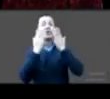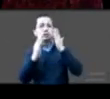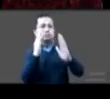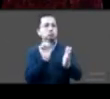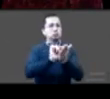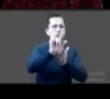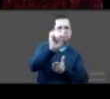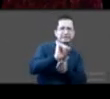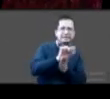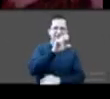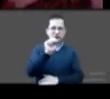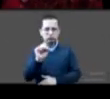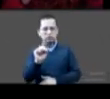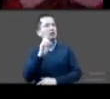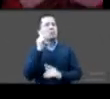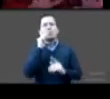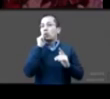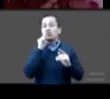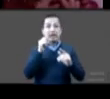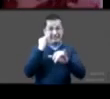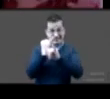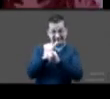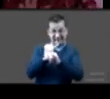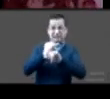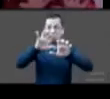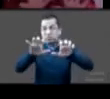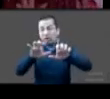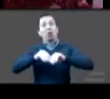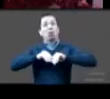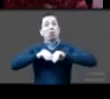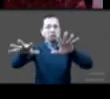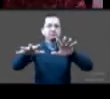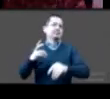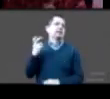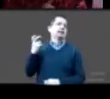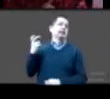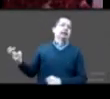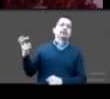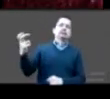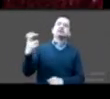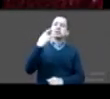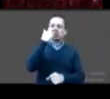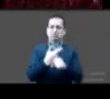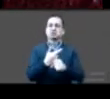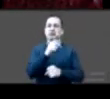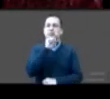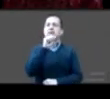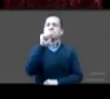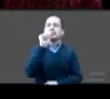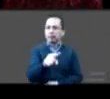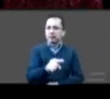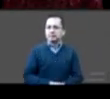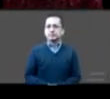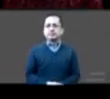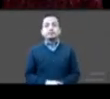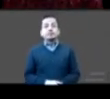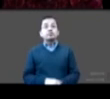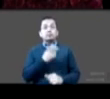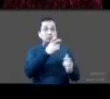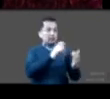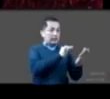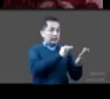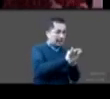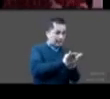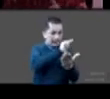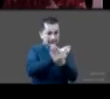tecnológico, ¿sí? Con esas mínimas también herramientas jurídicas, ¿no?,